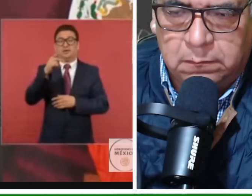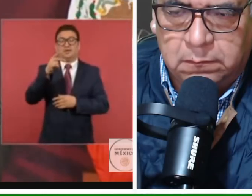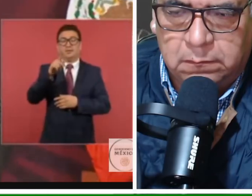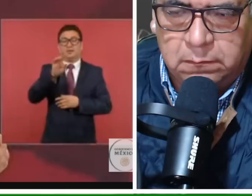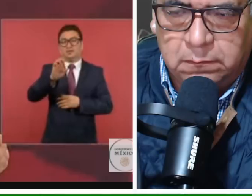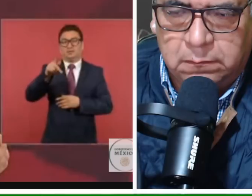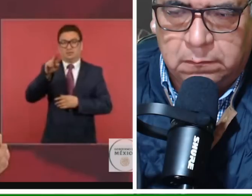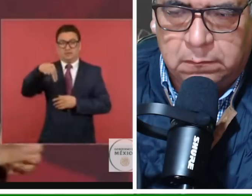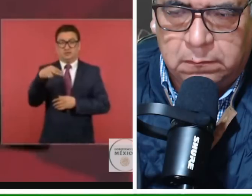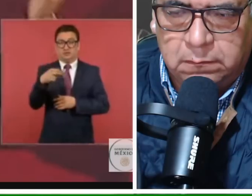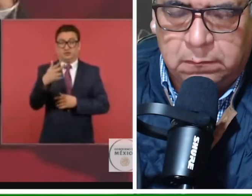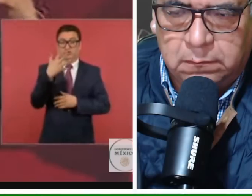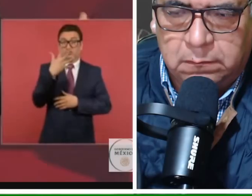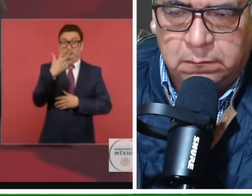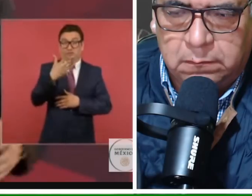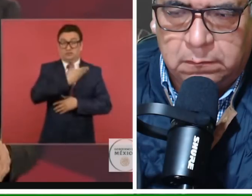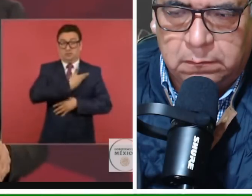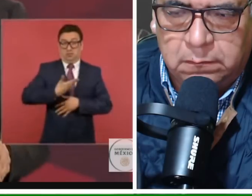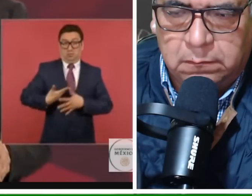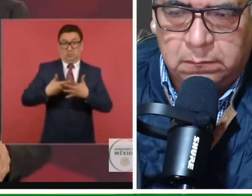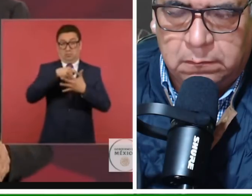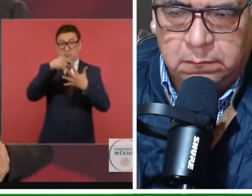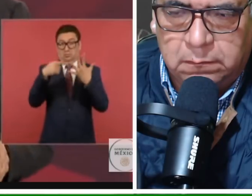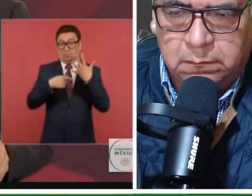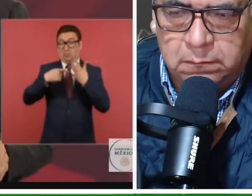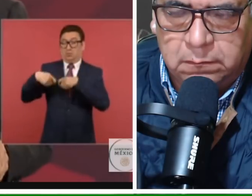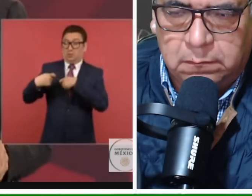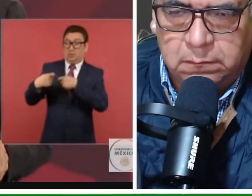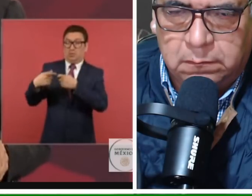5 sexenios, muchísimo dinero.